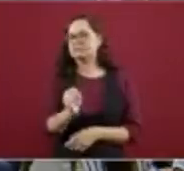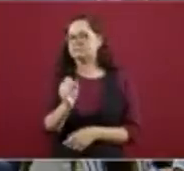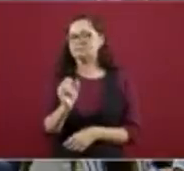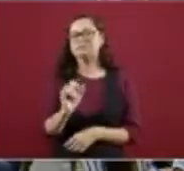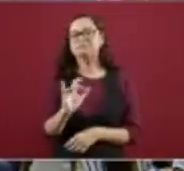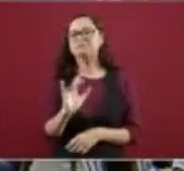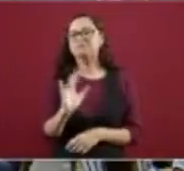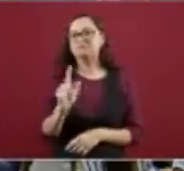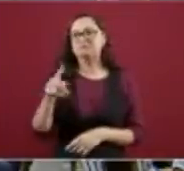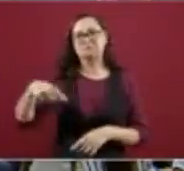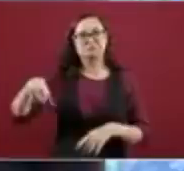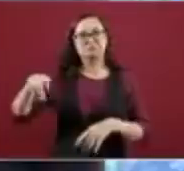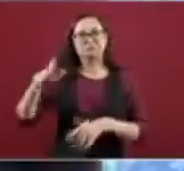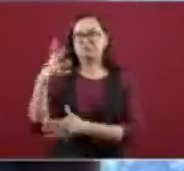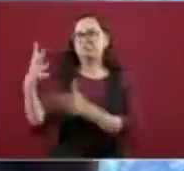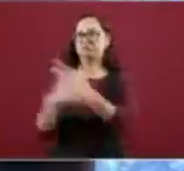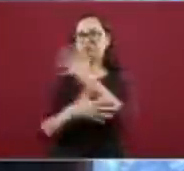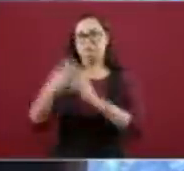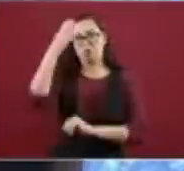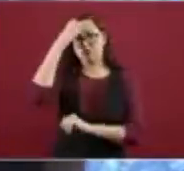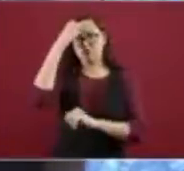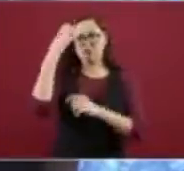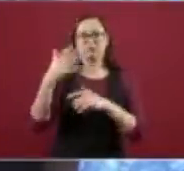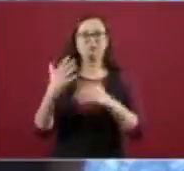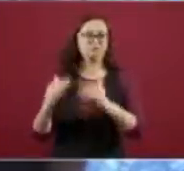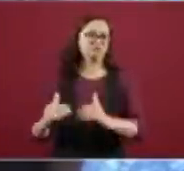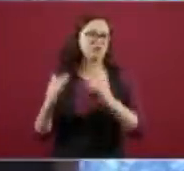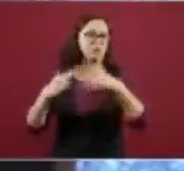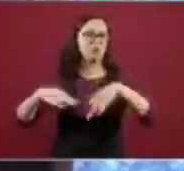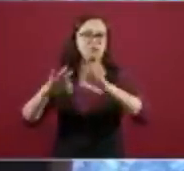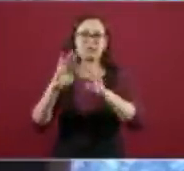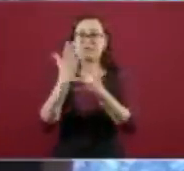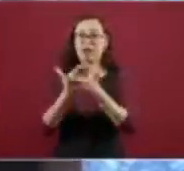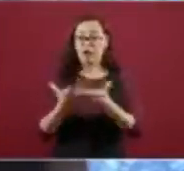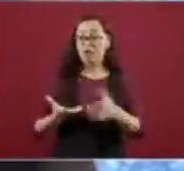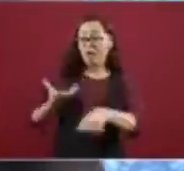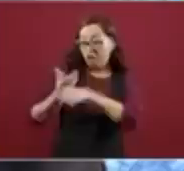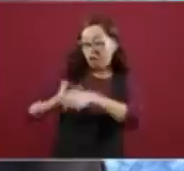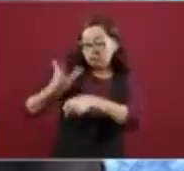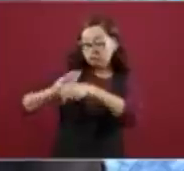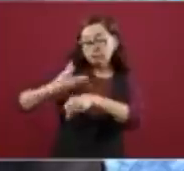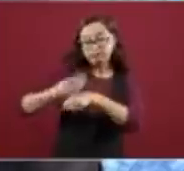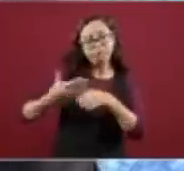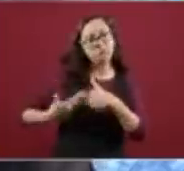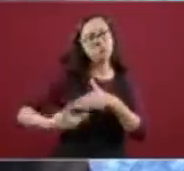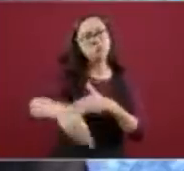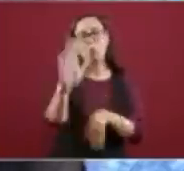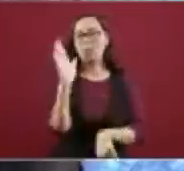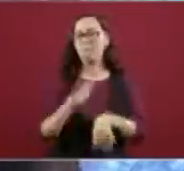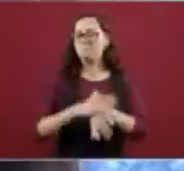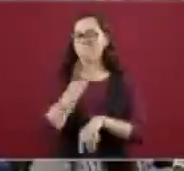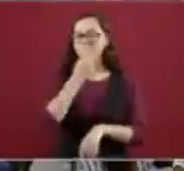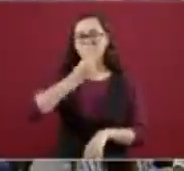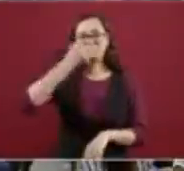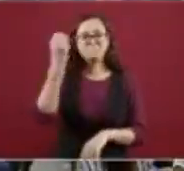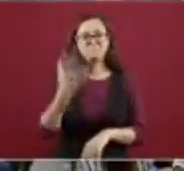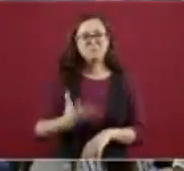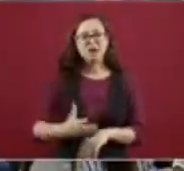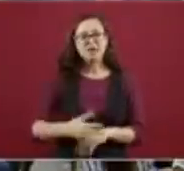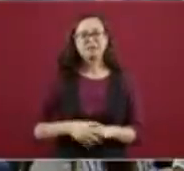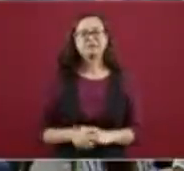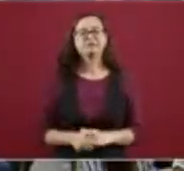es importante esta zona, lo va a ser mucho más. Entonces, comentarles nada más esto de que se